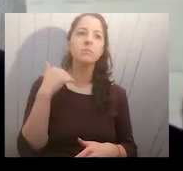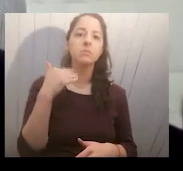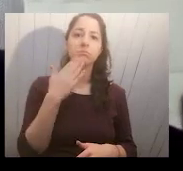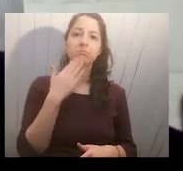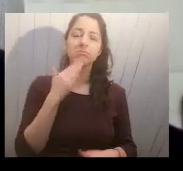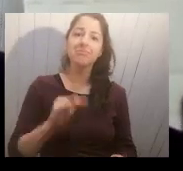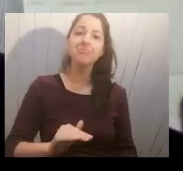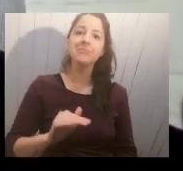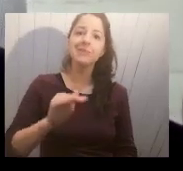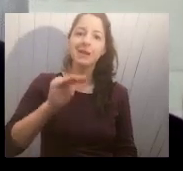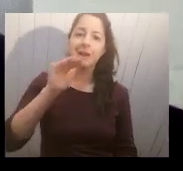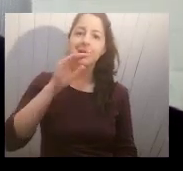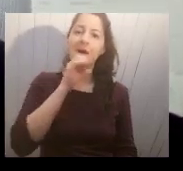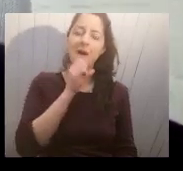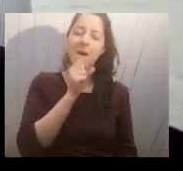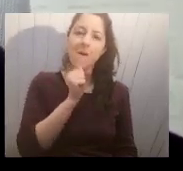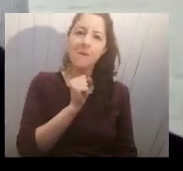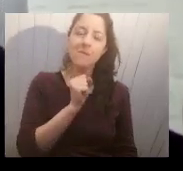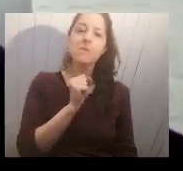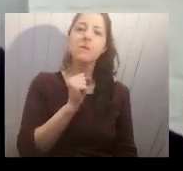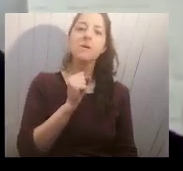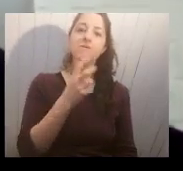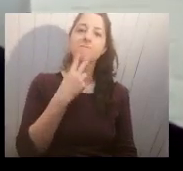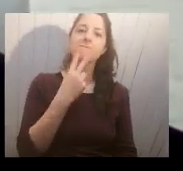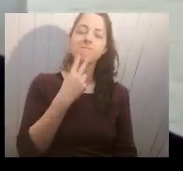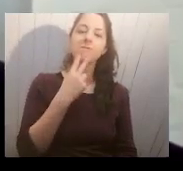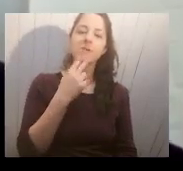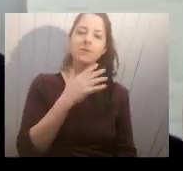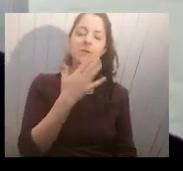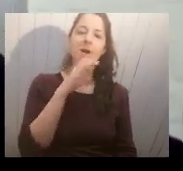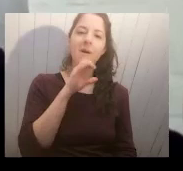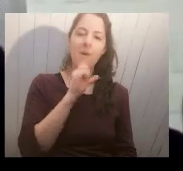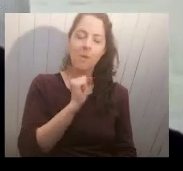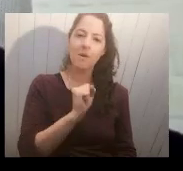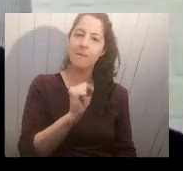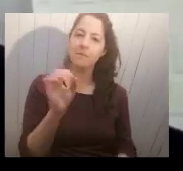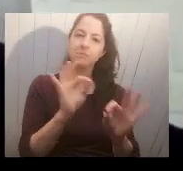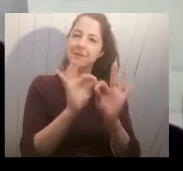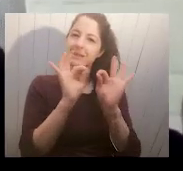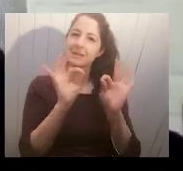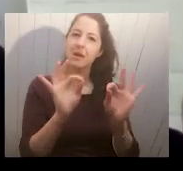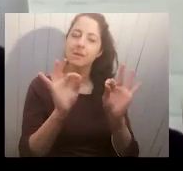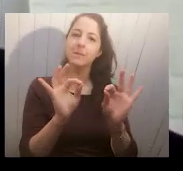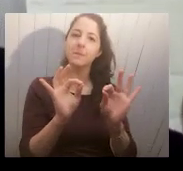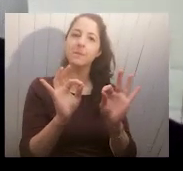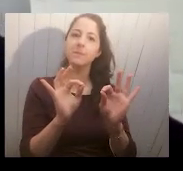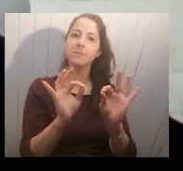para crecer, somos resistencia para vivir y sobre todo somos